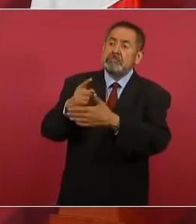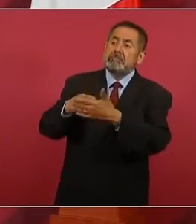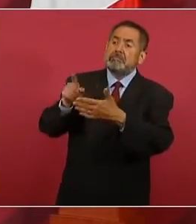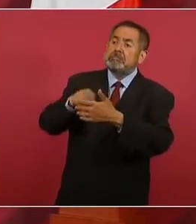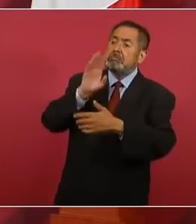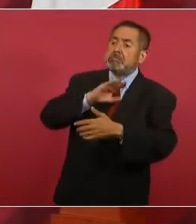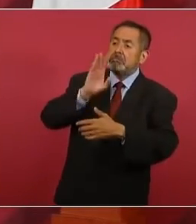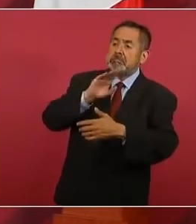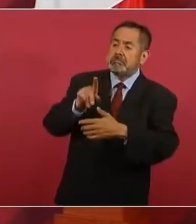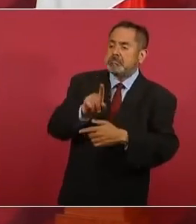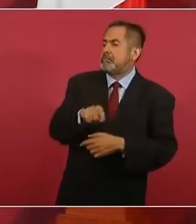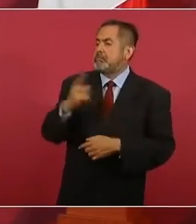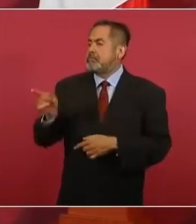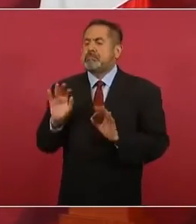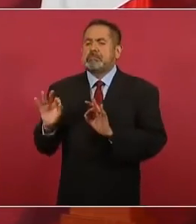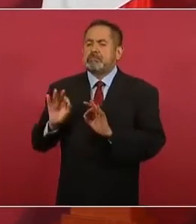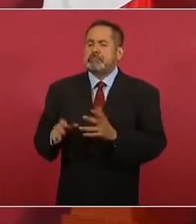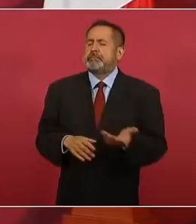y no a otros?